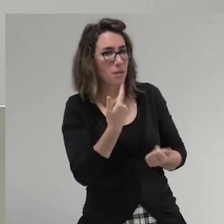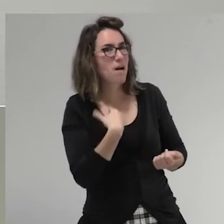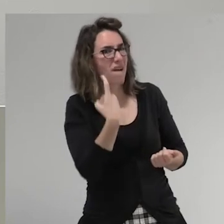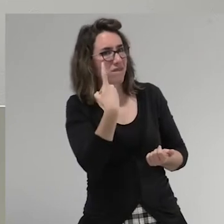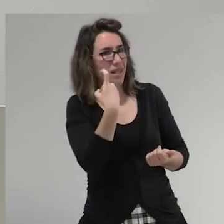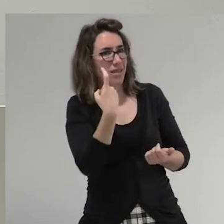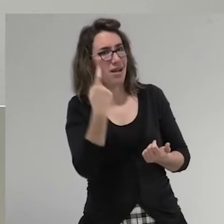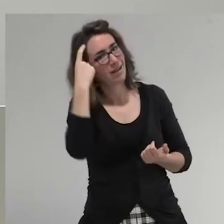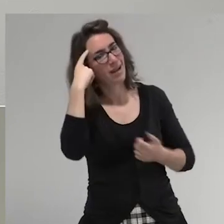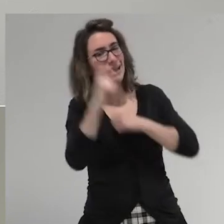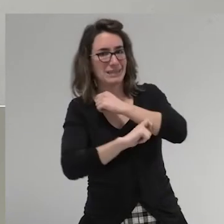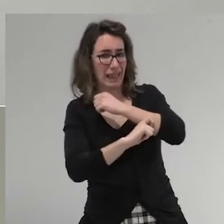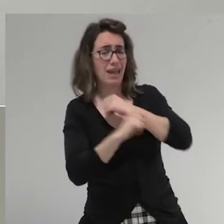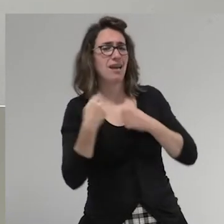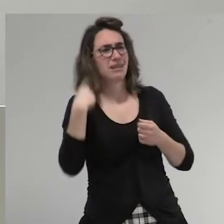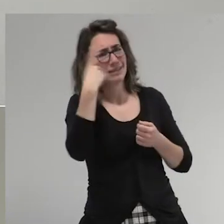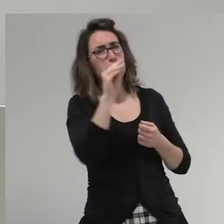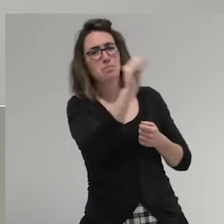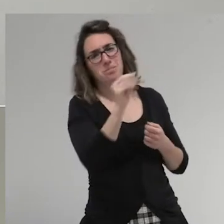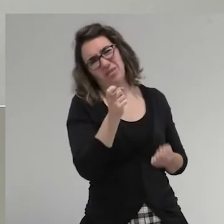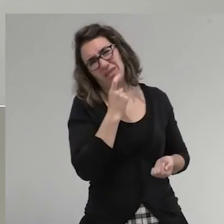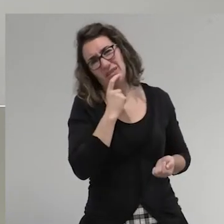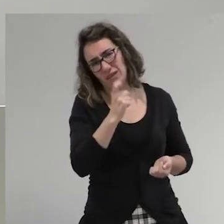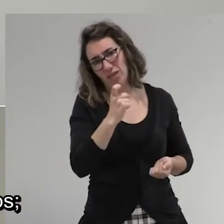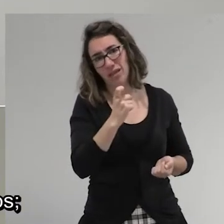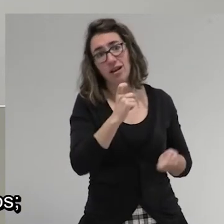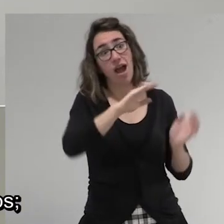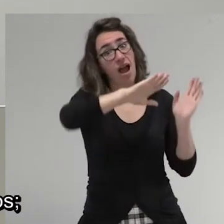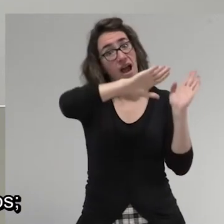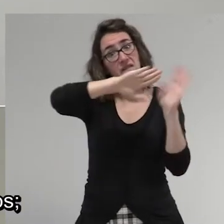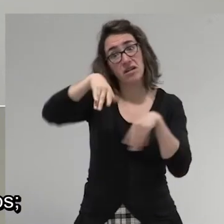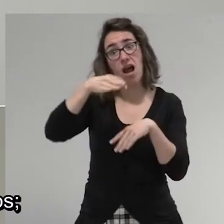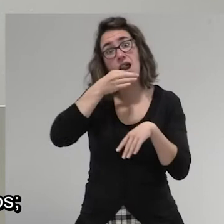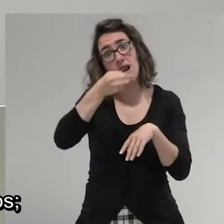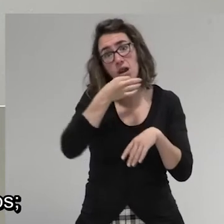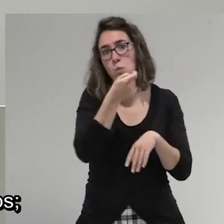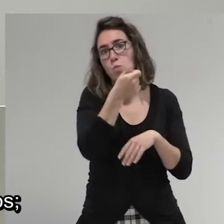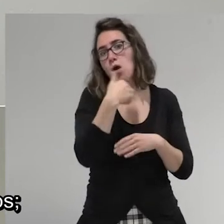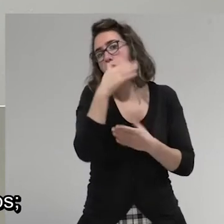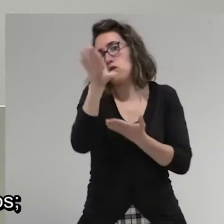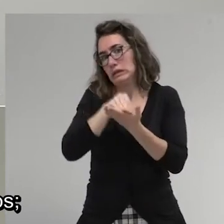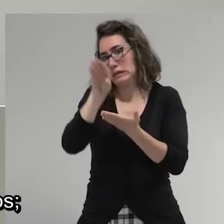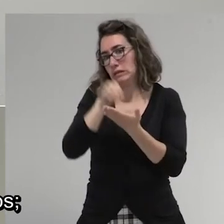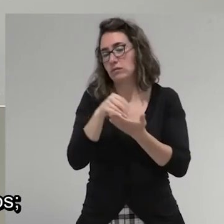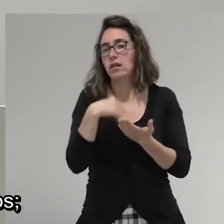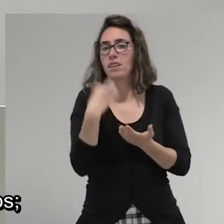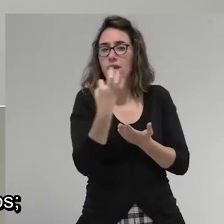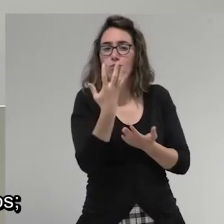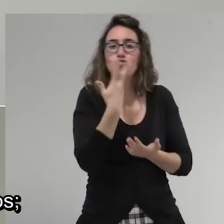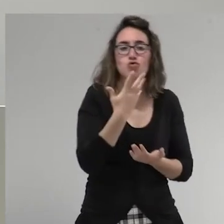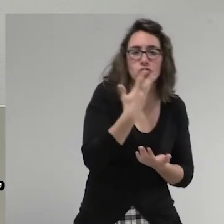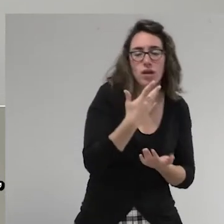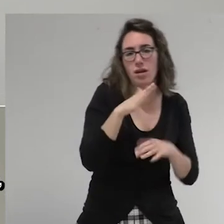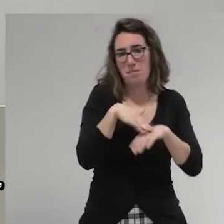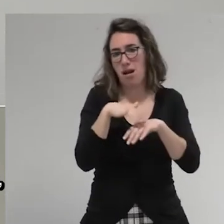te pregunto y ya has dado unas pinceladas al final. Hay que conocer y comprender para poder interrumpir esos